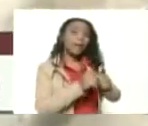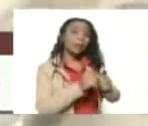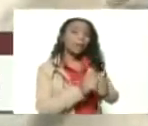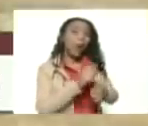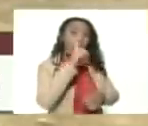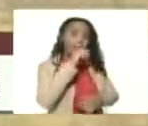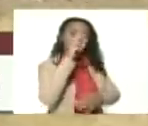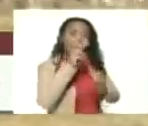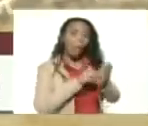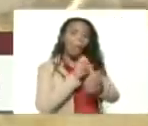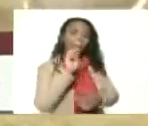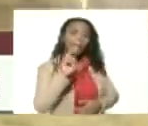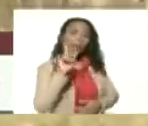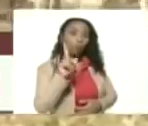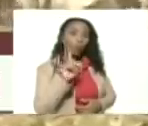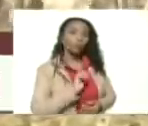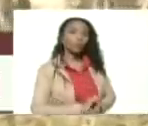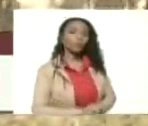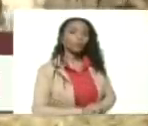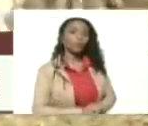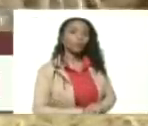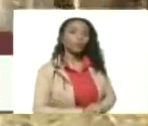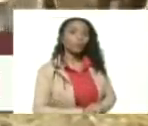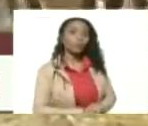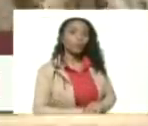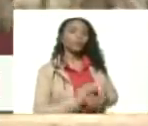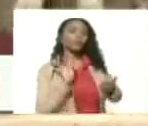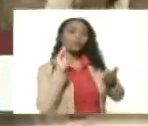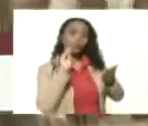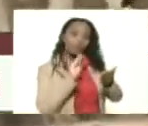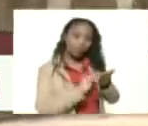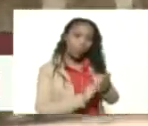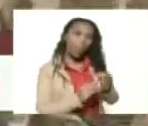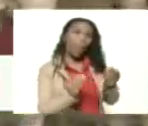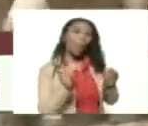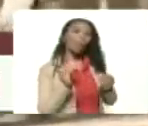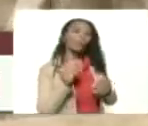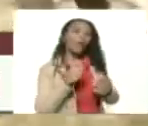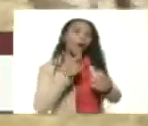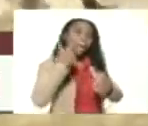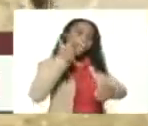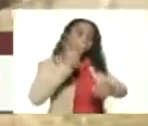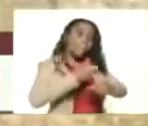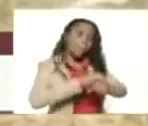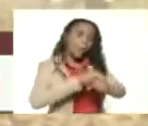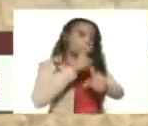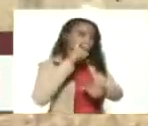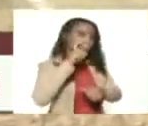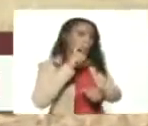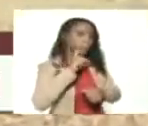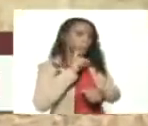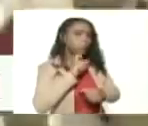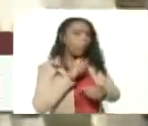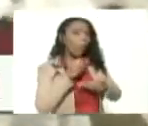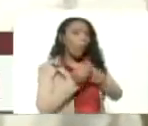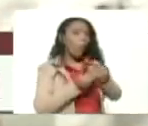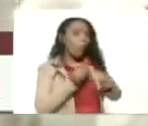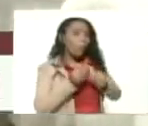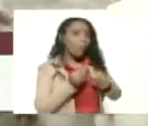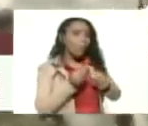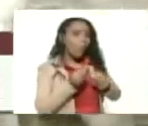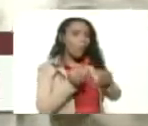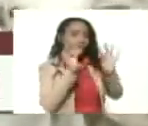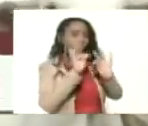año 2021 con, aplicando nuevamente la inseminación artificial para obtener nosotros una